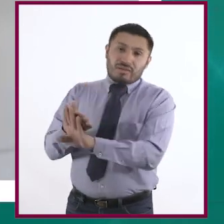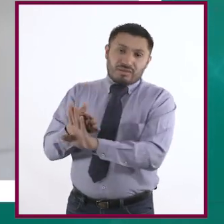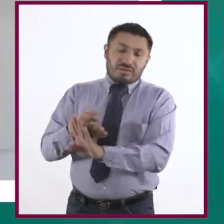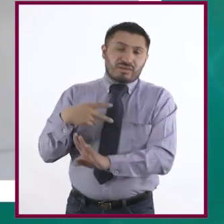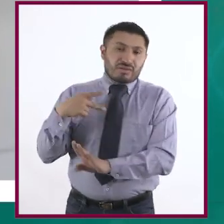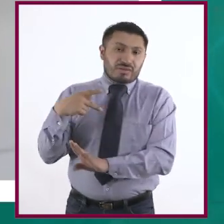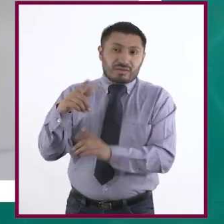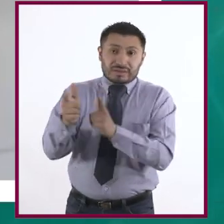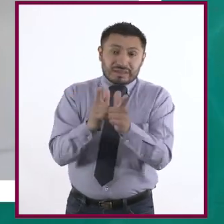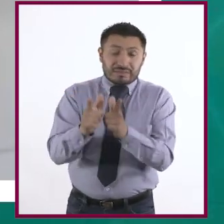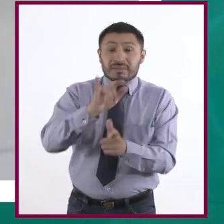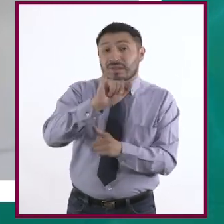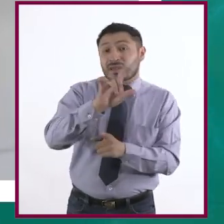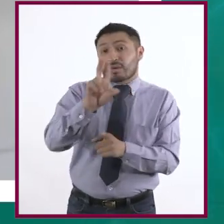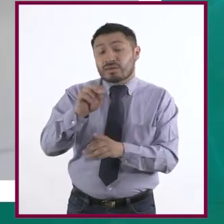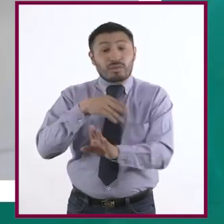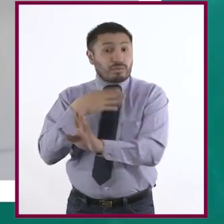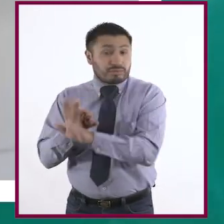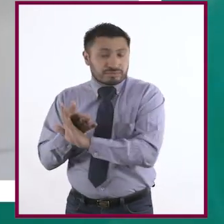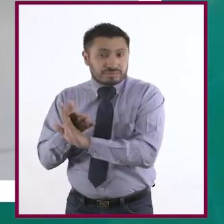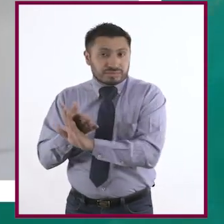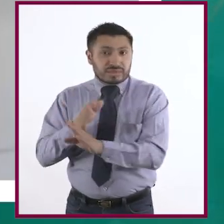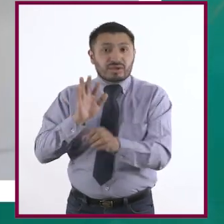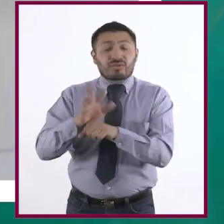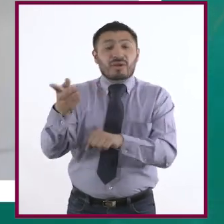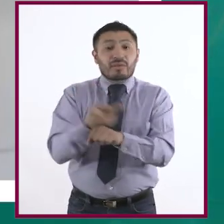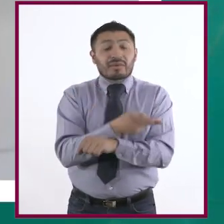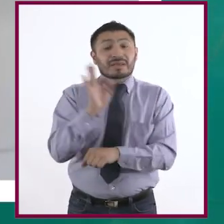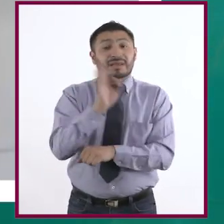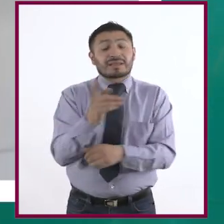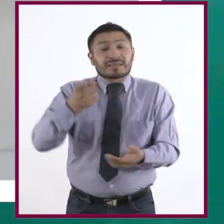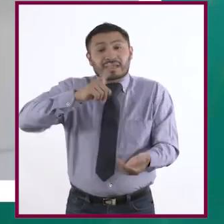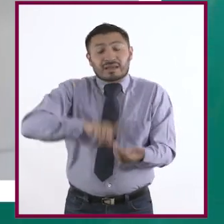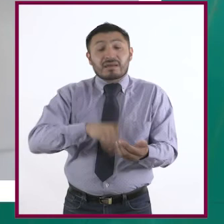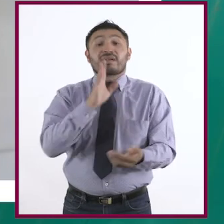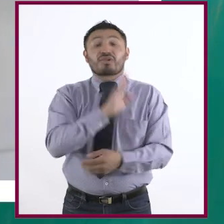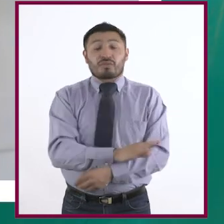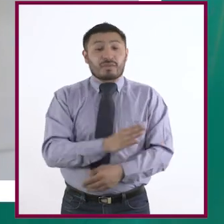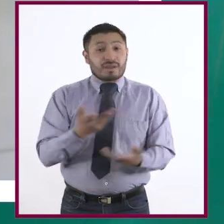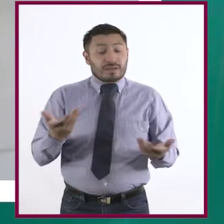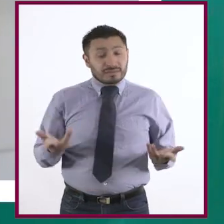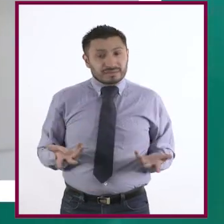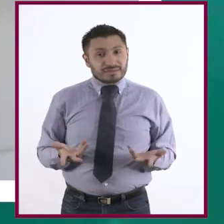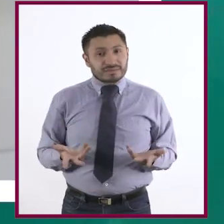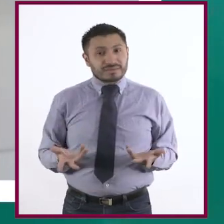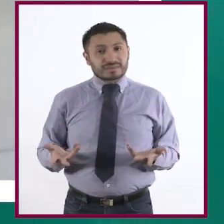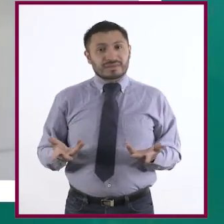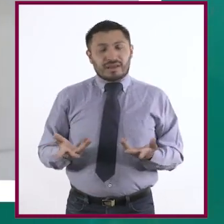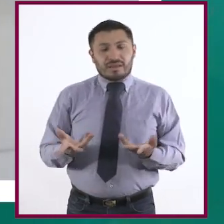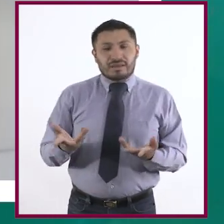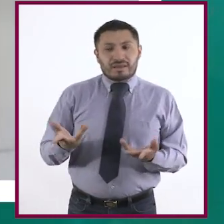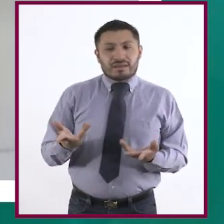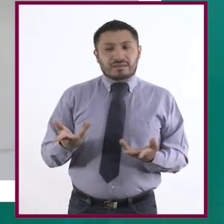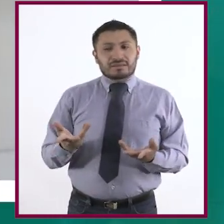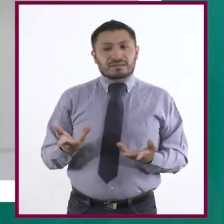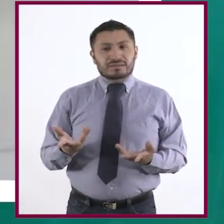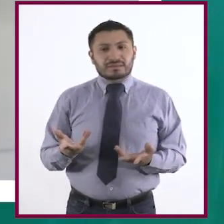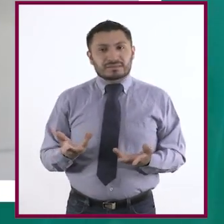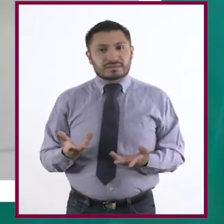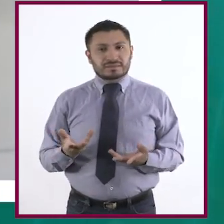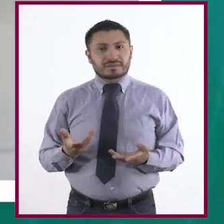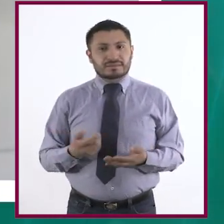no? ¿Qué pasa si algo sale mal? ¿Qué pasa también con cuestiones